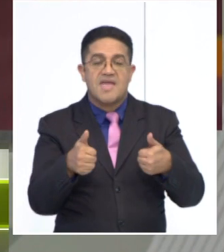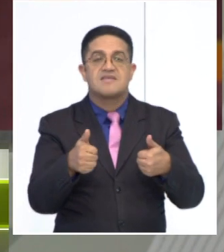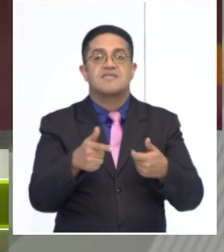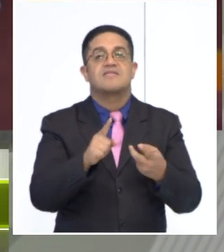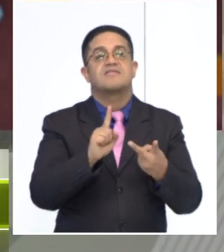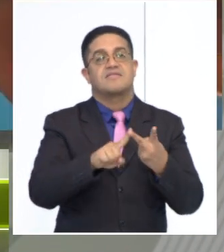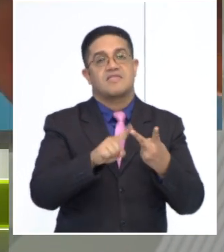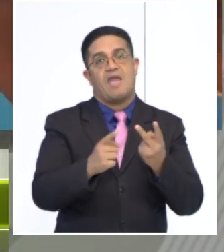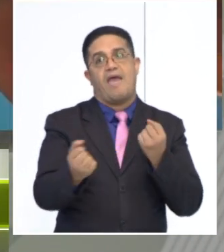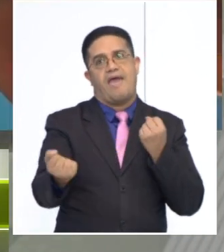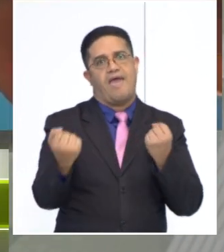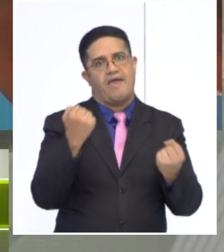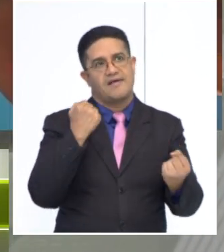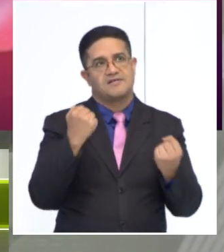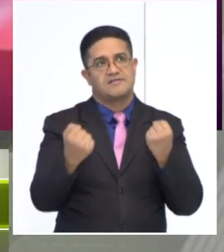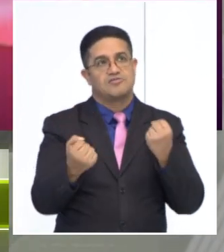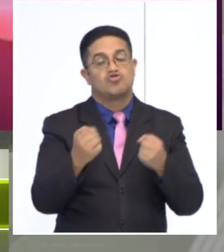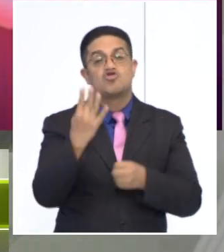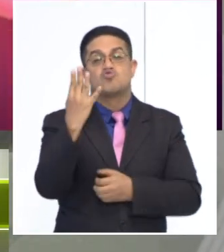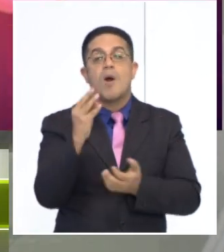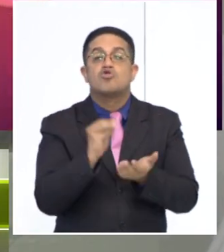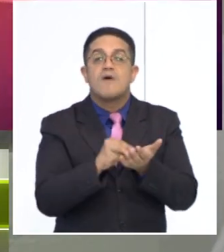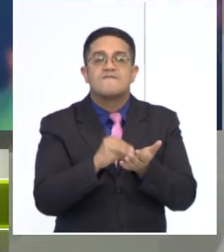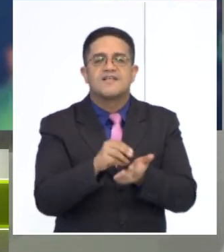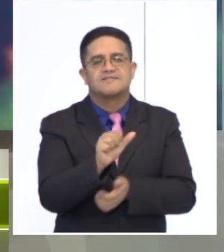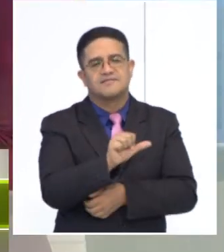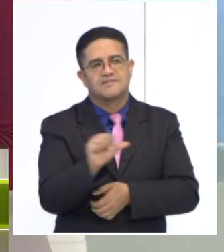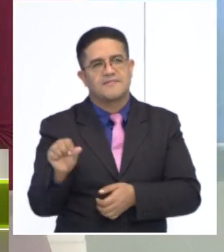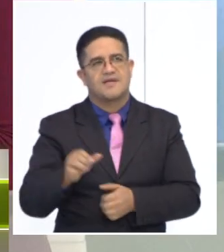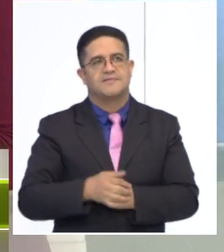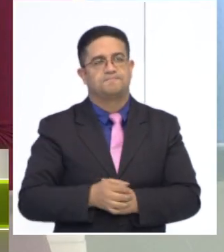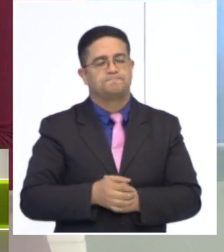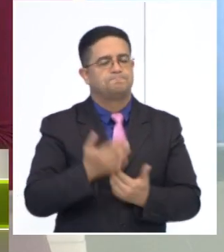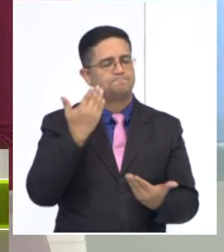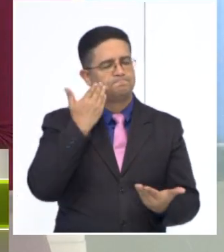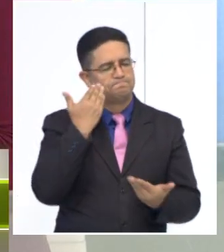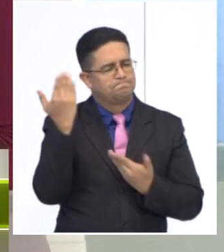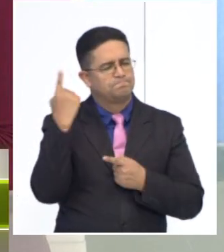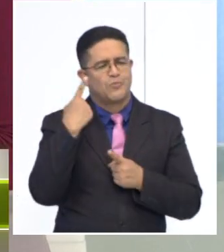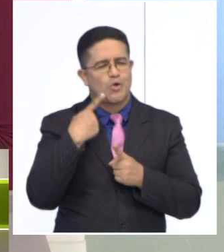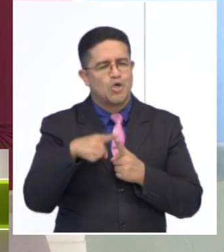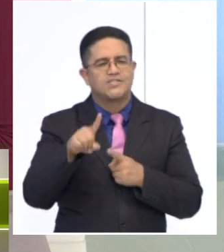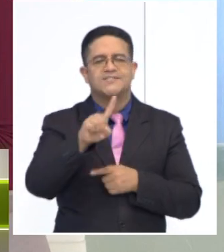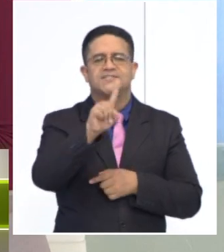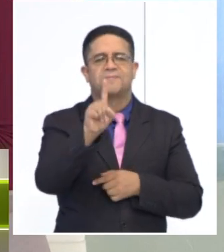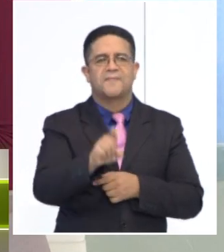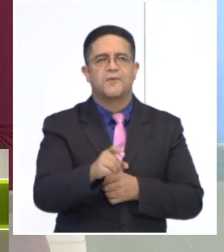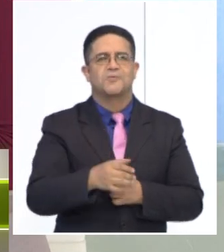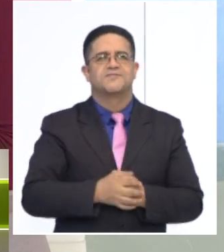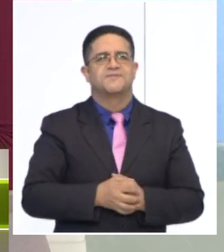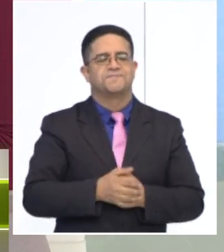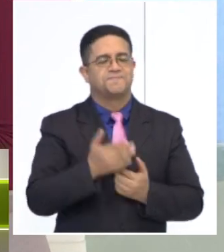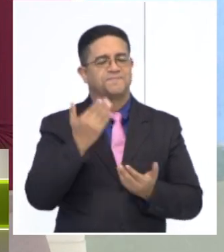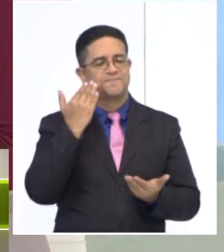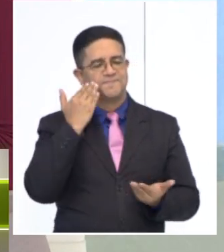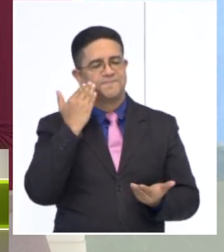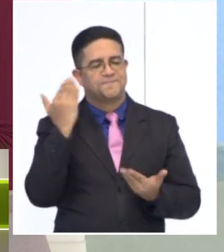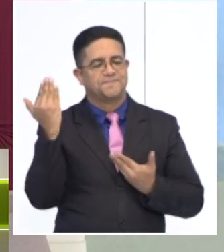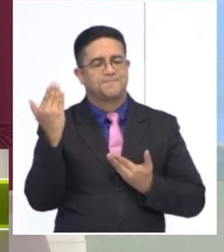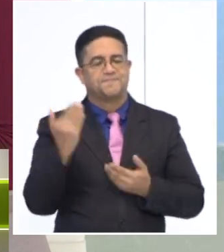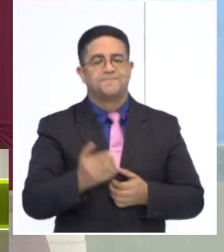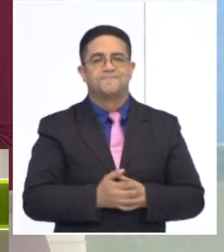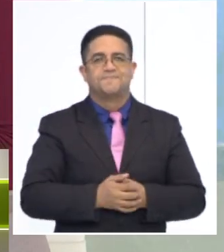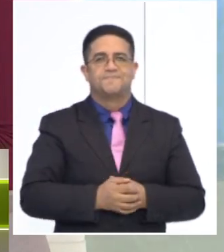hacer ejercicio por lo menos 4 veces a la semana. Vamos a ver otra de las preguntas que han hecho los usuarios desde la